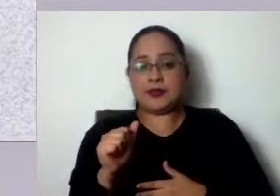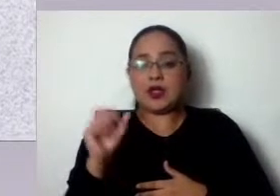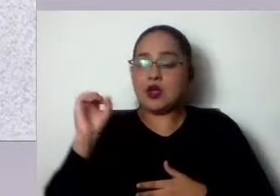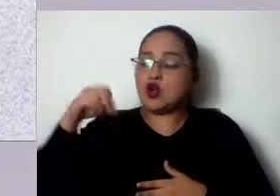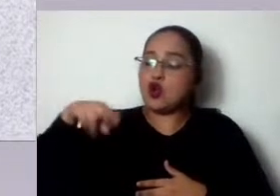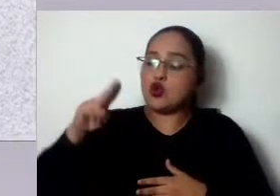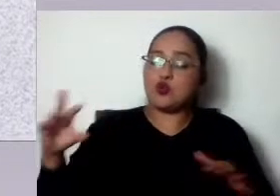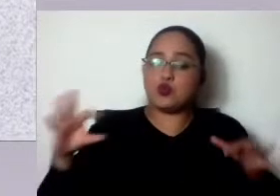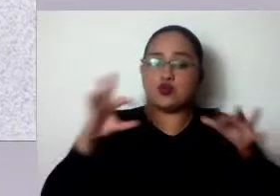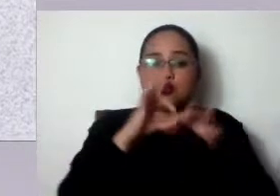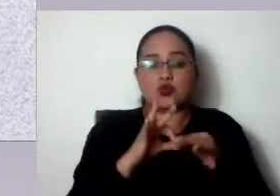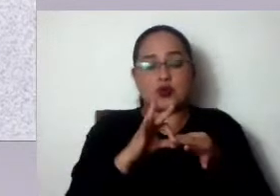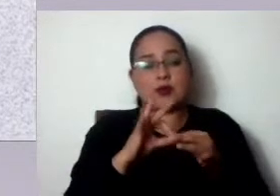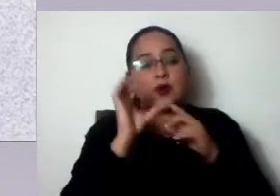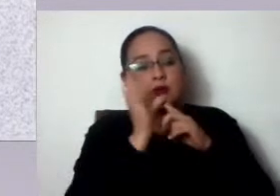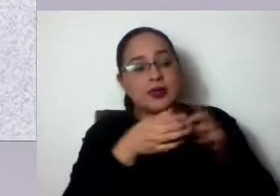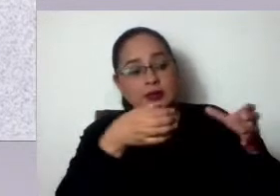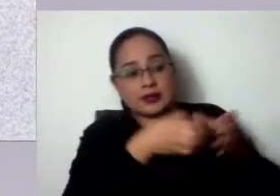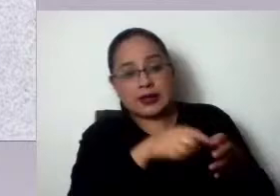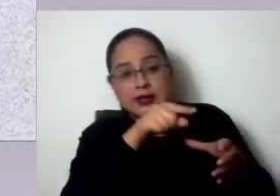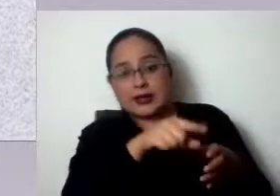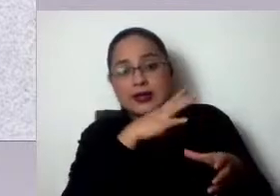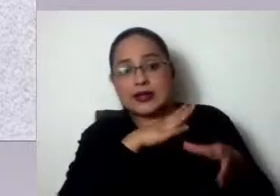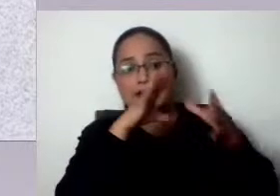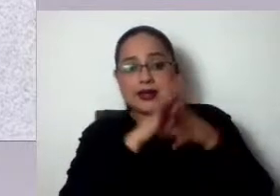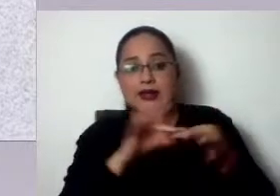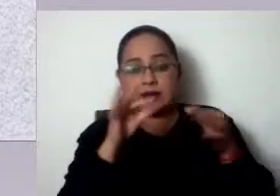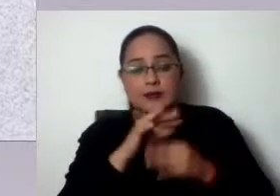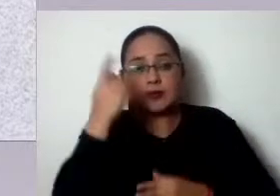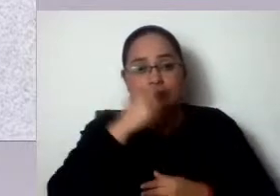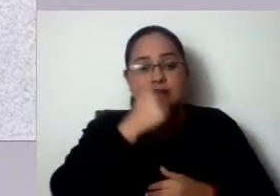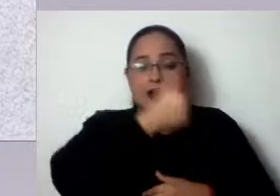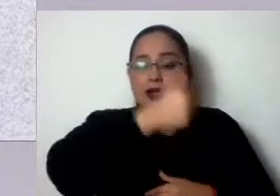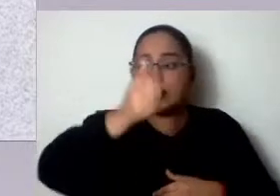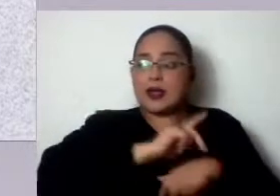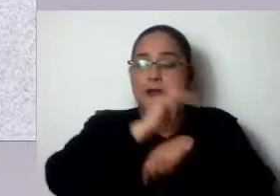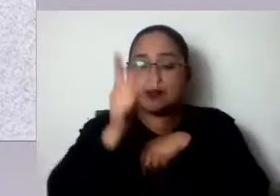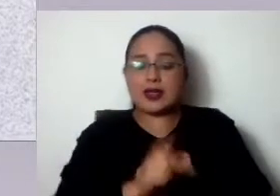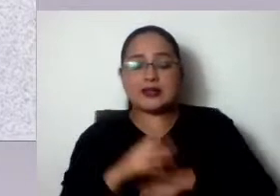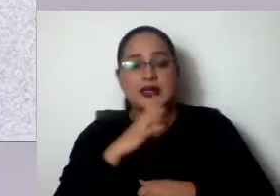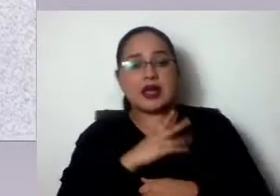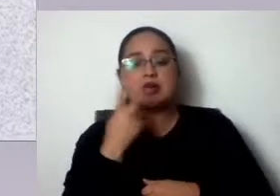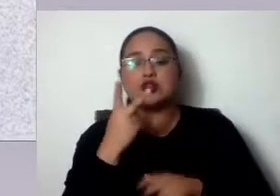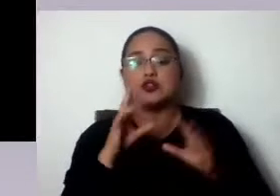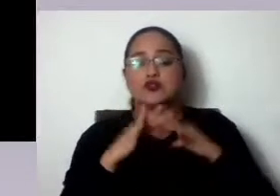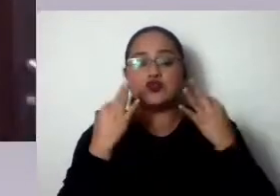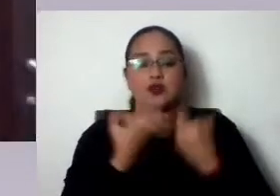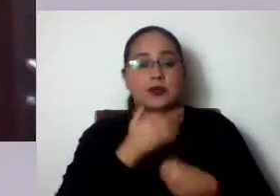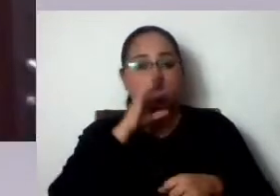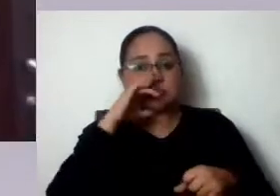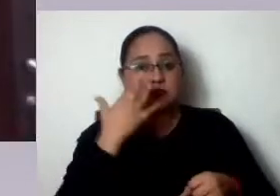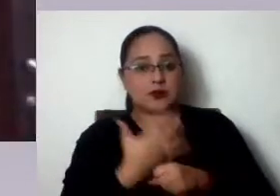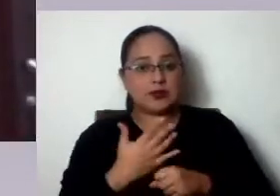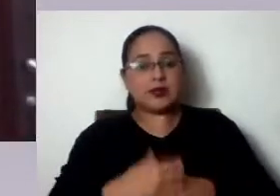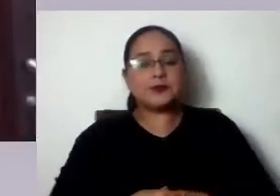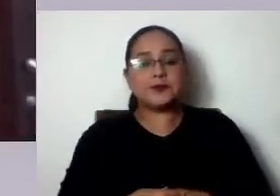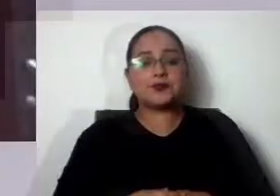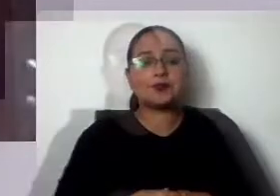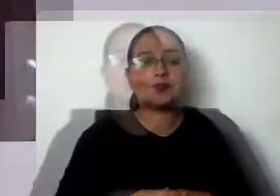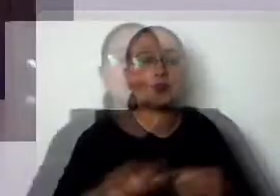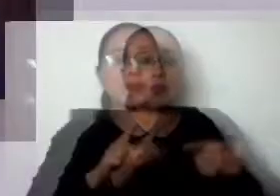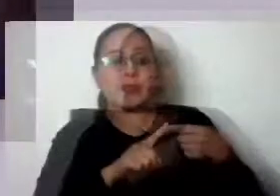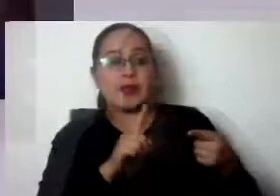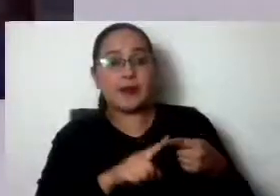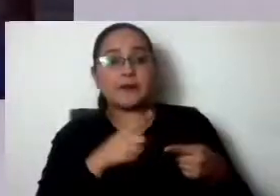unidas- desprendió la existencia para los estados parte de dos tipos de obligaciones la obligación de